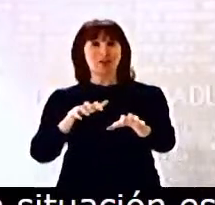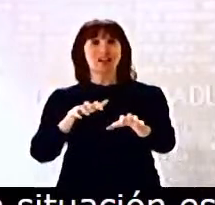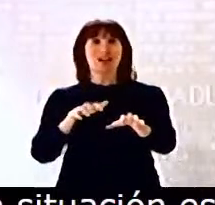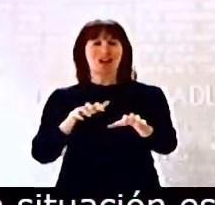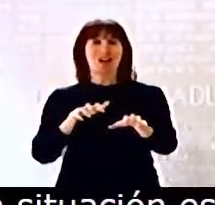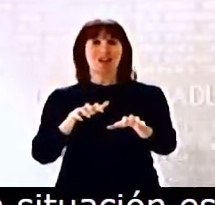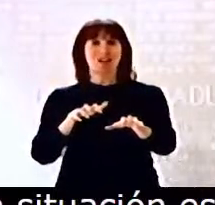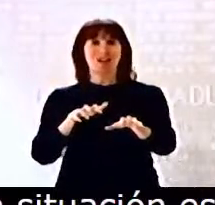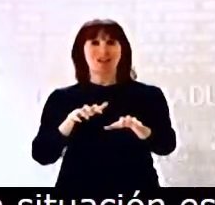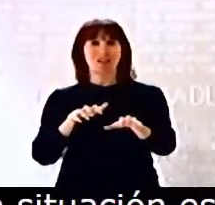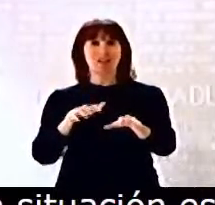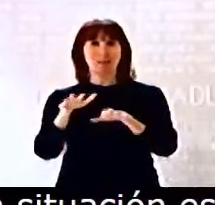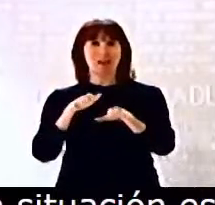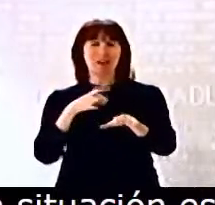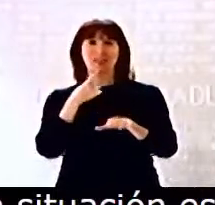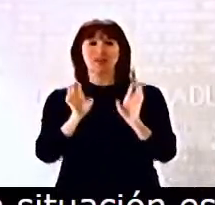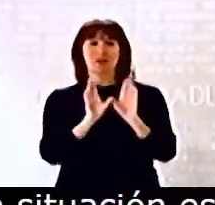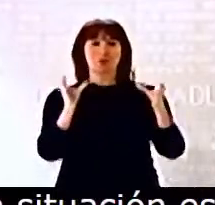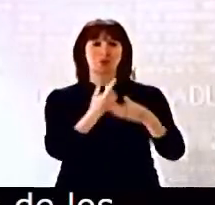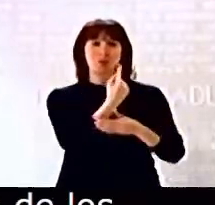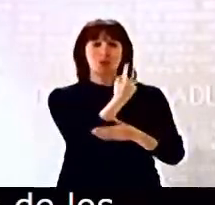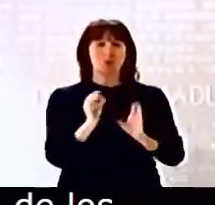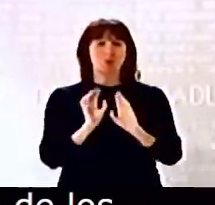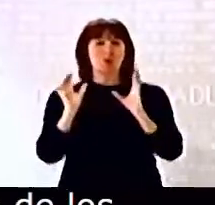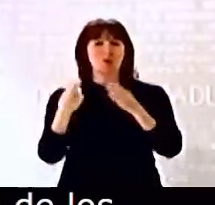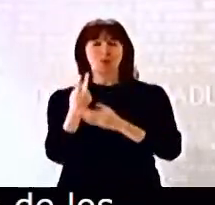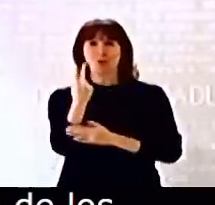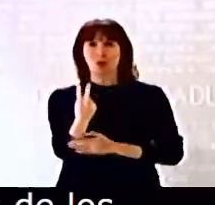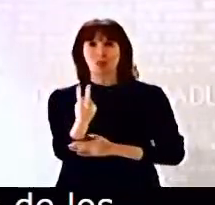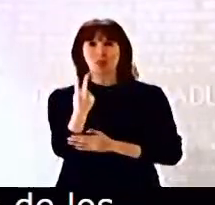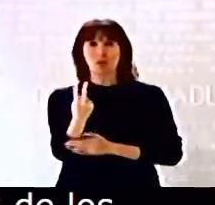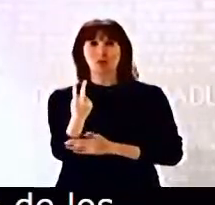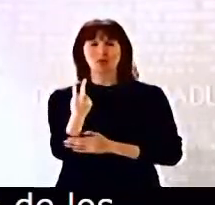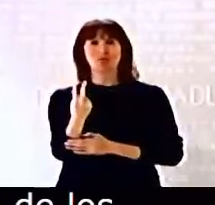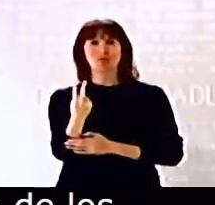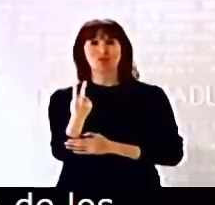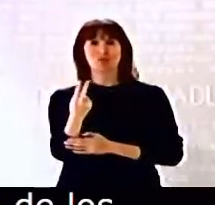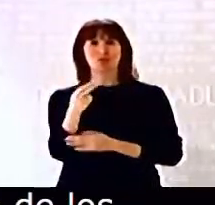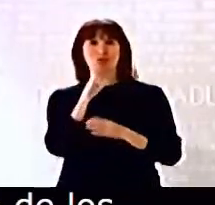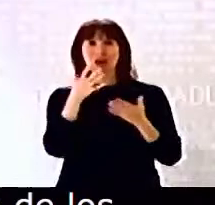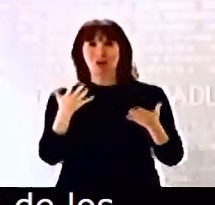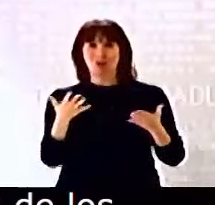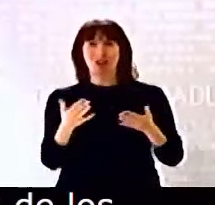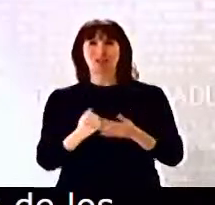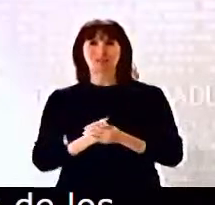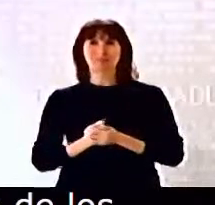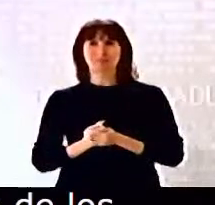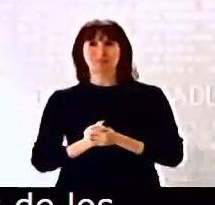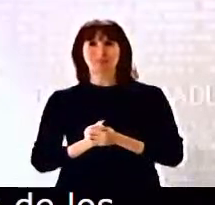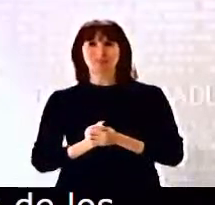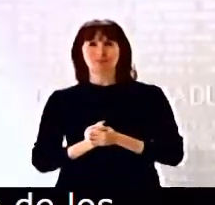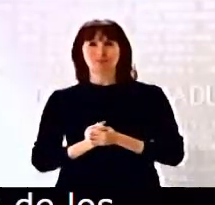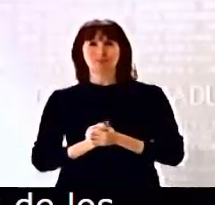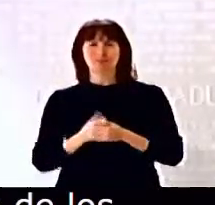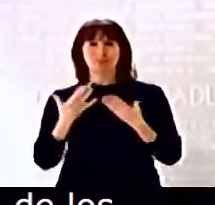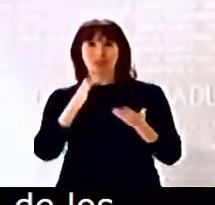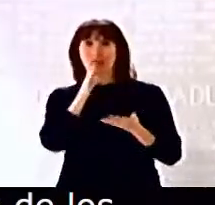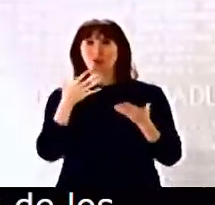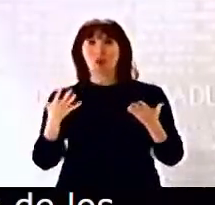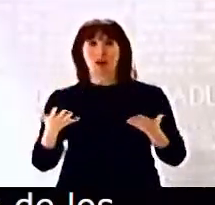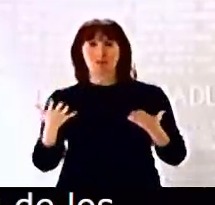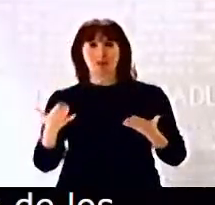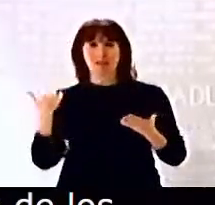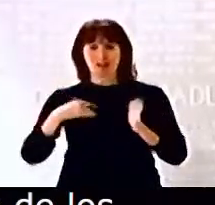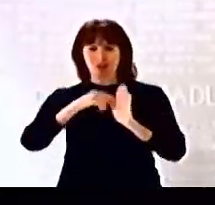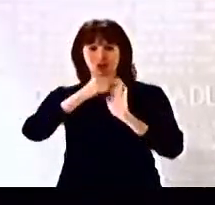indicadores, bien del Grupo 1, bien del Grupo 2, en este momento. A día de hoy, ya con